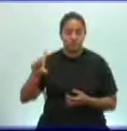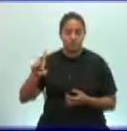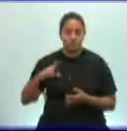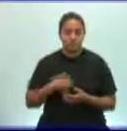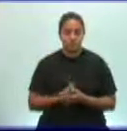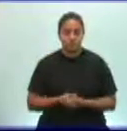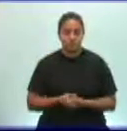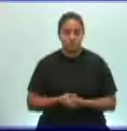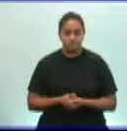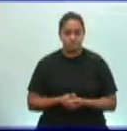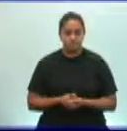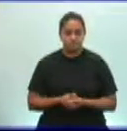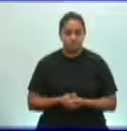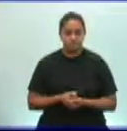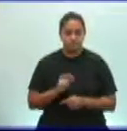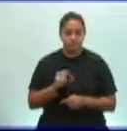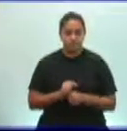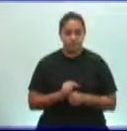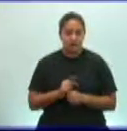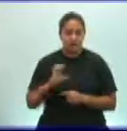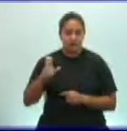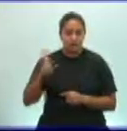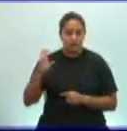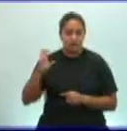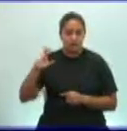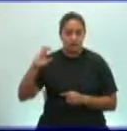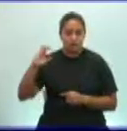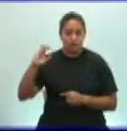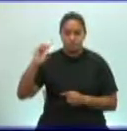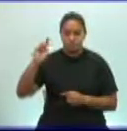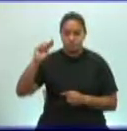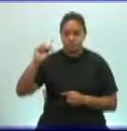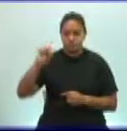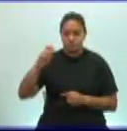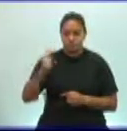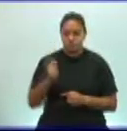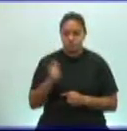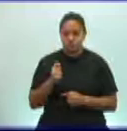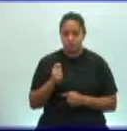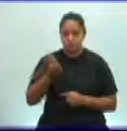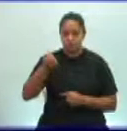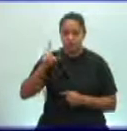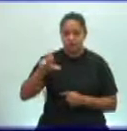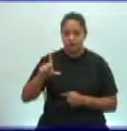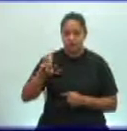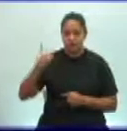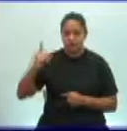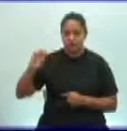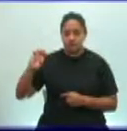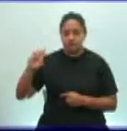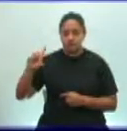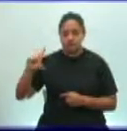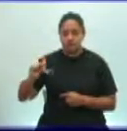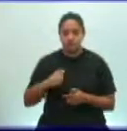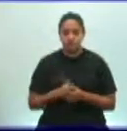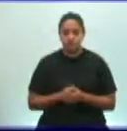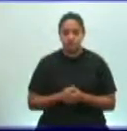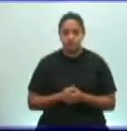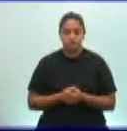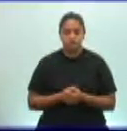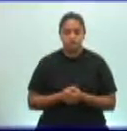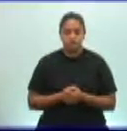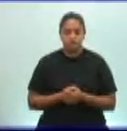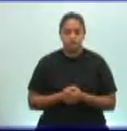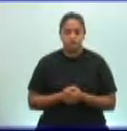contracción del. Las contracciones son al y del. Vamos a ir tomando nota en su libreta. Aquí les presentamos un